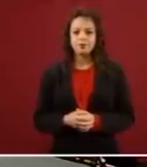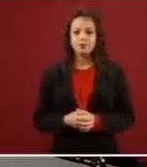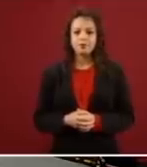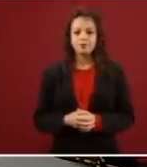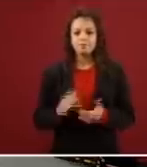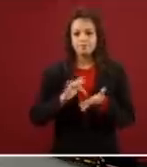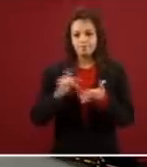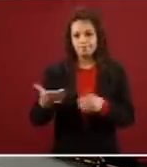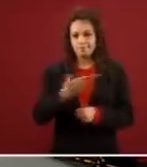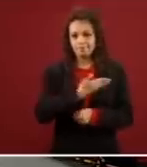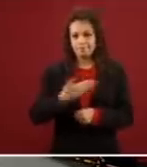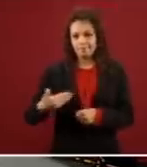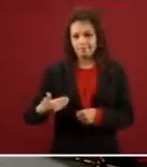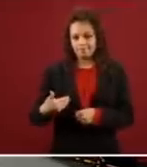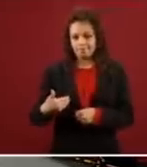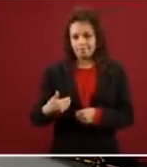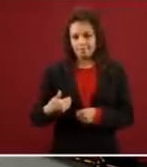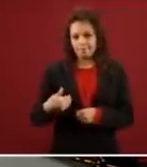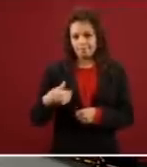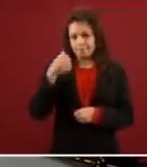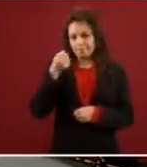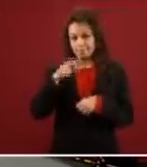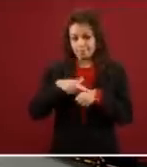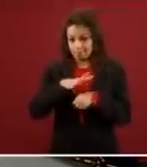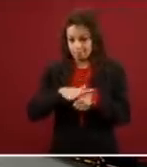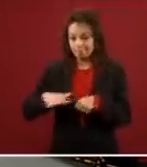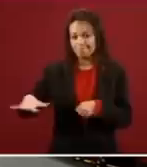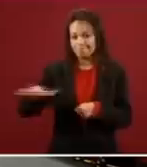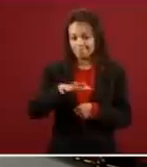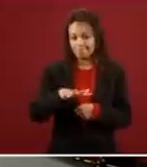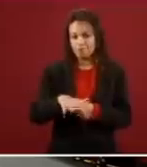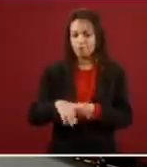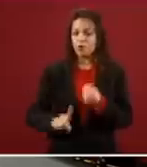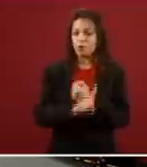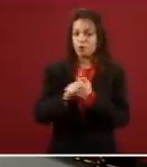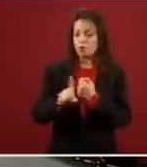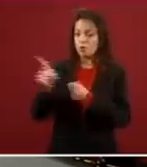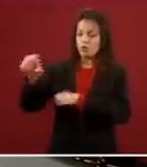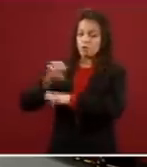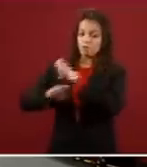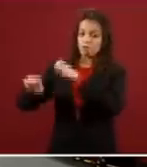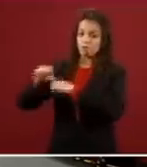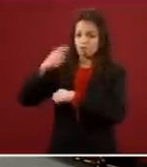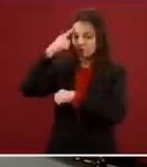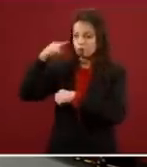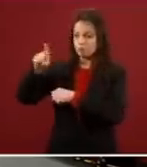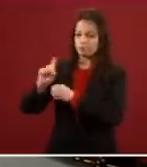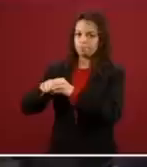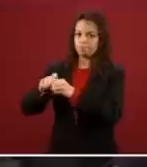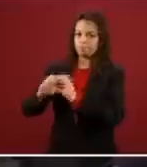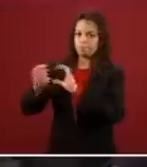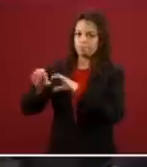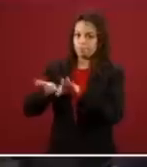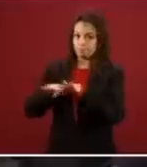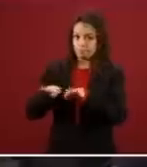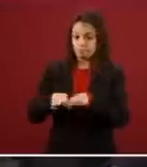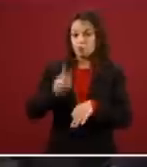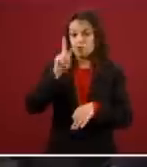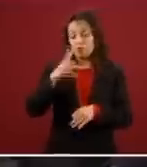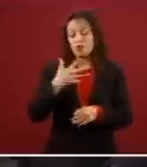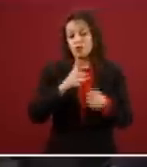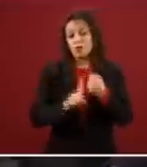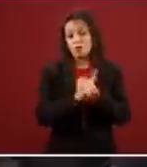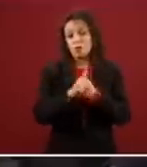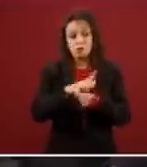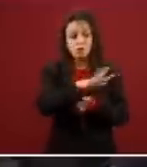Gracias, presidente. Funcionarios, secretarios. El problema del outsourcing, como se ha mencionado aquí, afecta a muchos trabajadores y